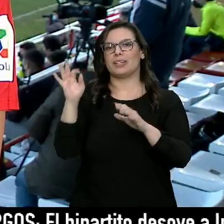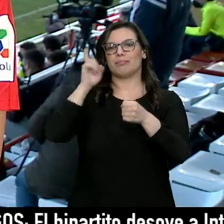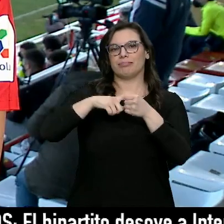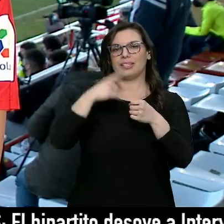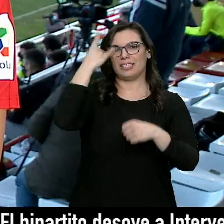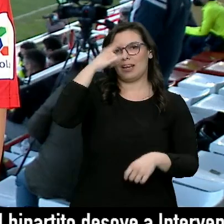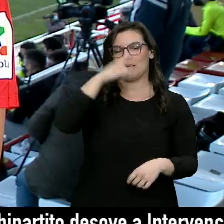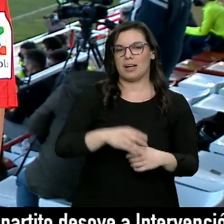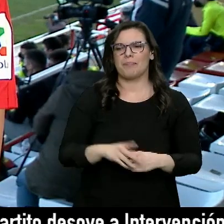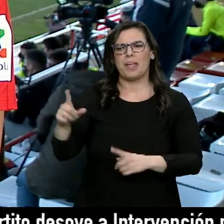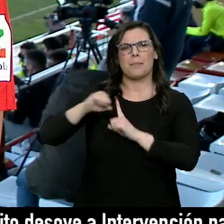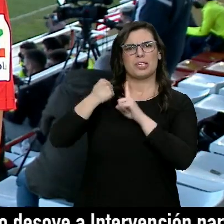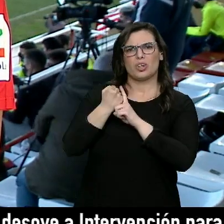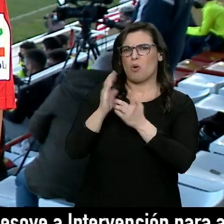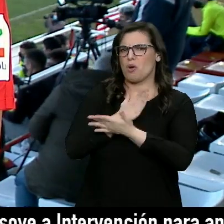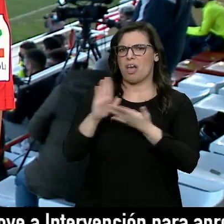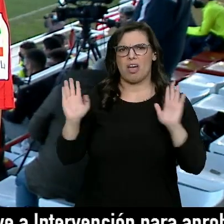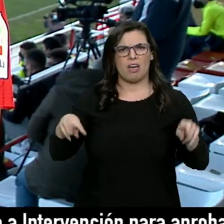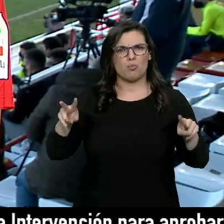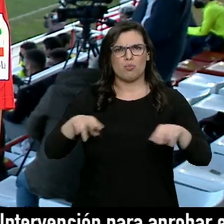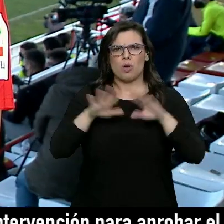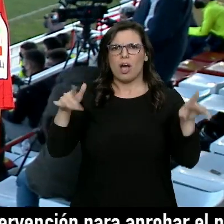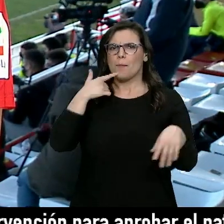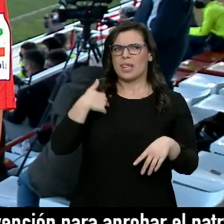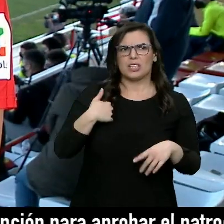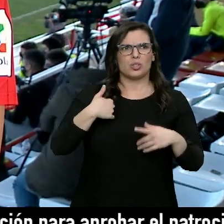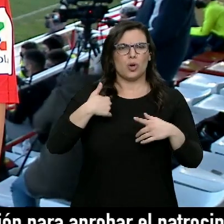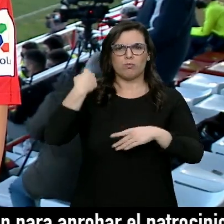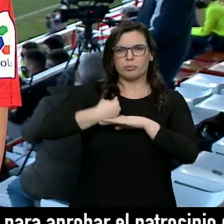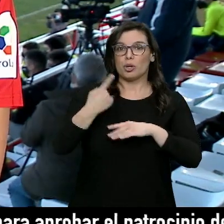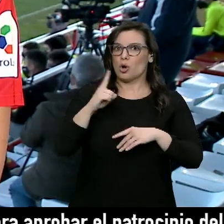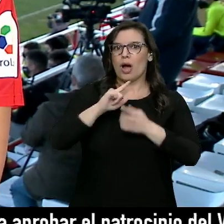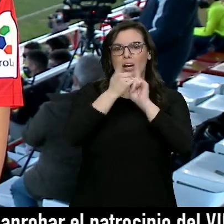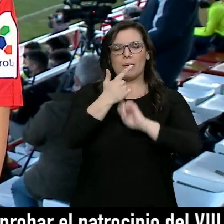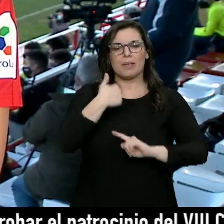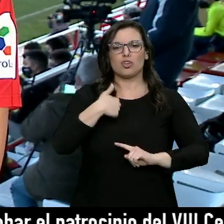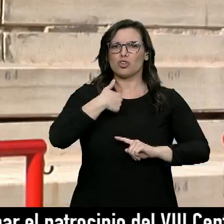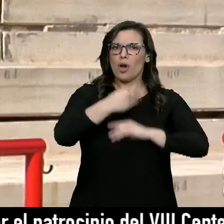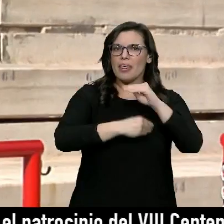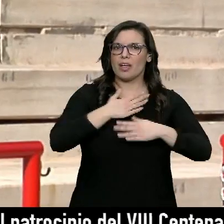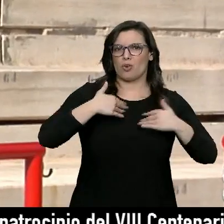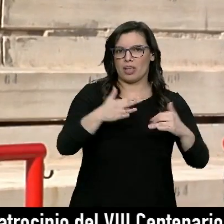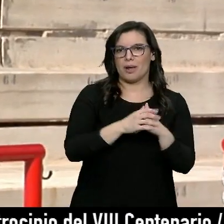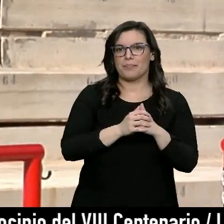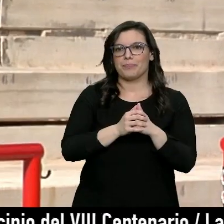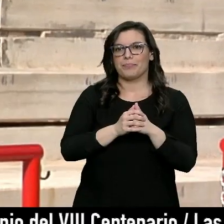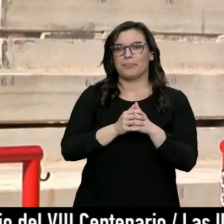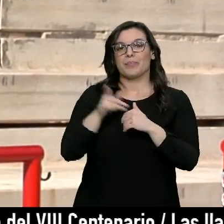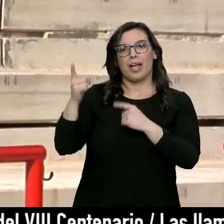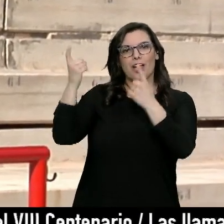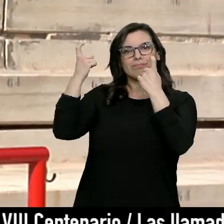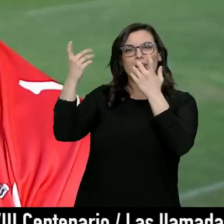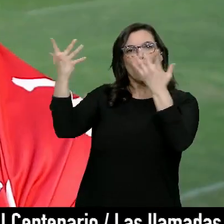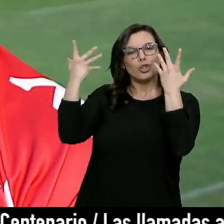1989-1990. Nunca me ha presionado, nunca me ha dicho que tengo que jugar al fútbol, de revés me ha dicho que yo tengo que hacer lo que quiera. De él recibe los